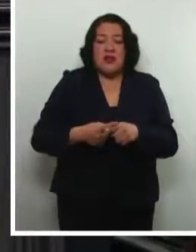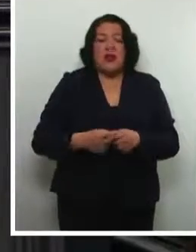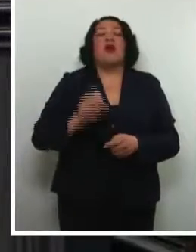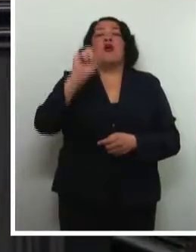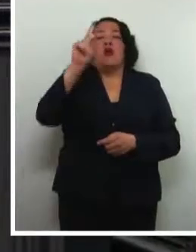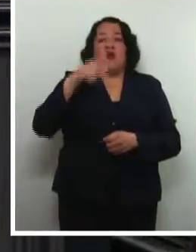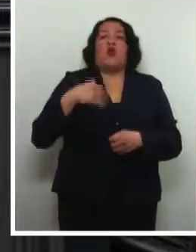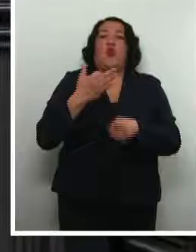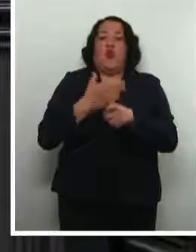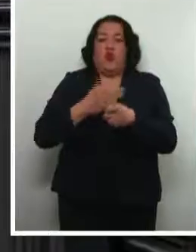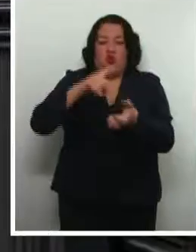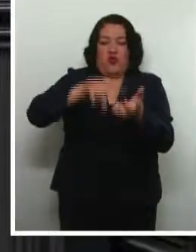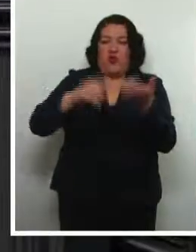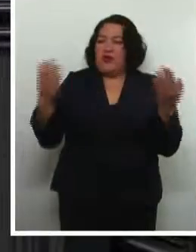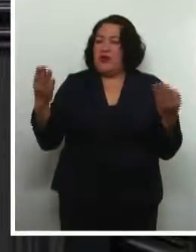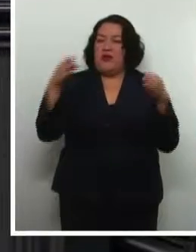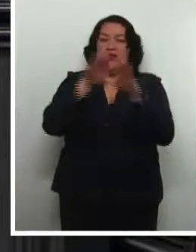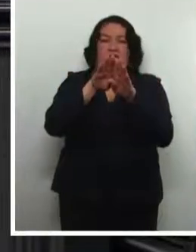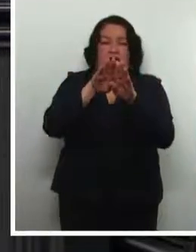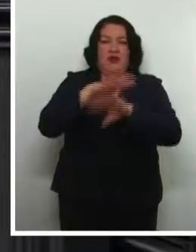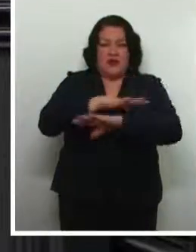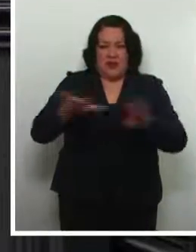Ciérrese el sistema electrónico.